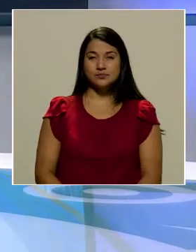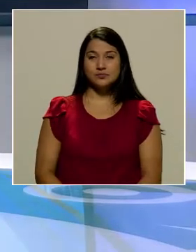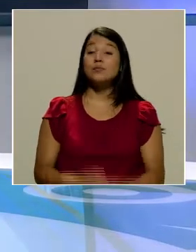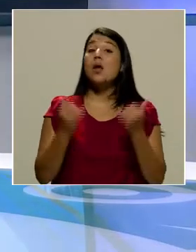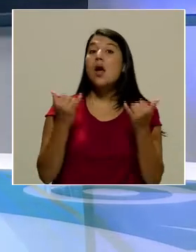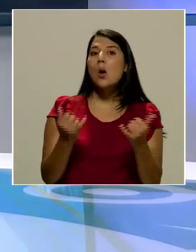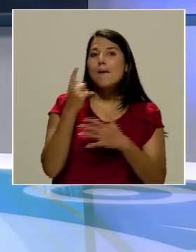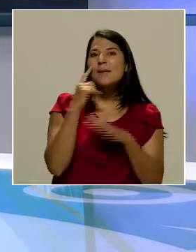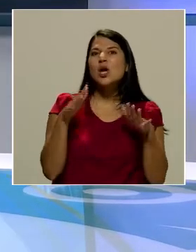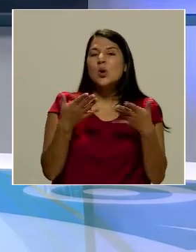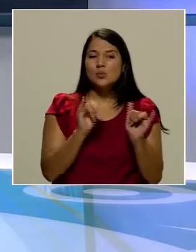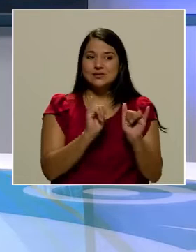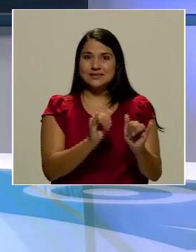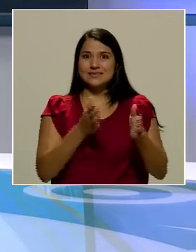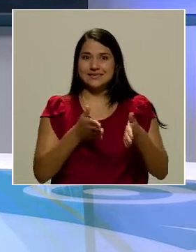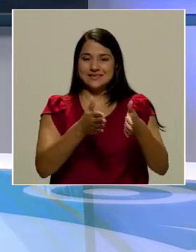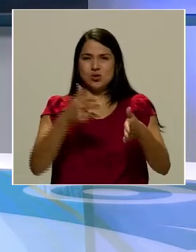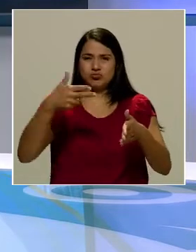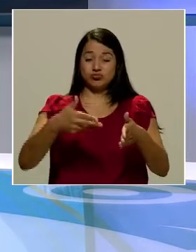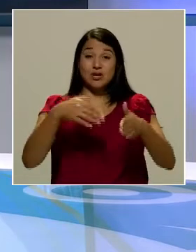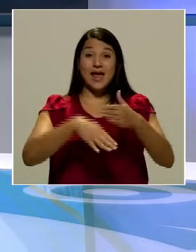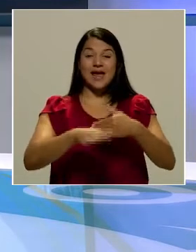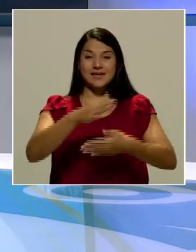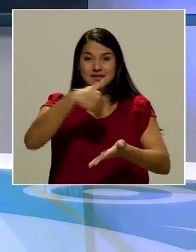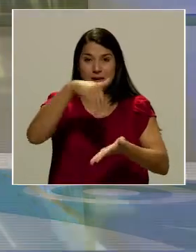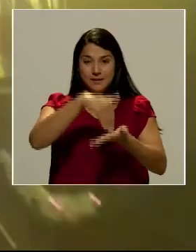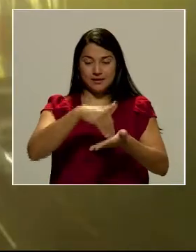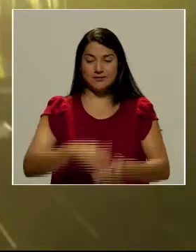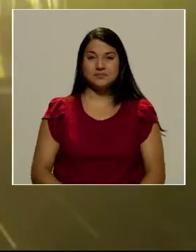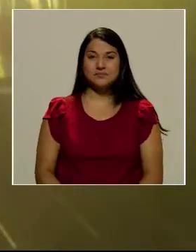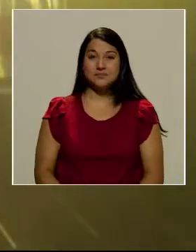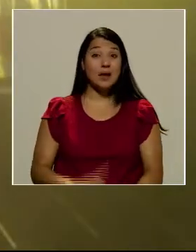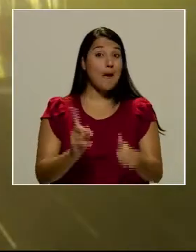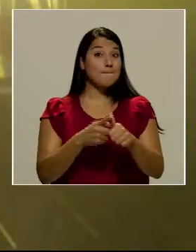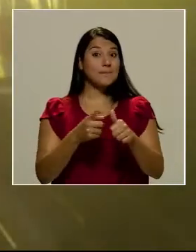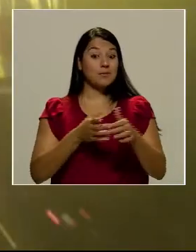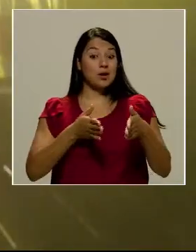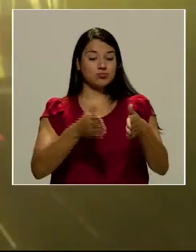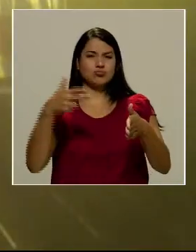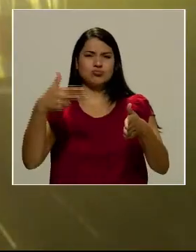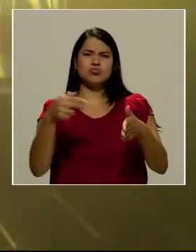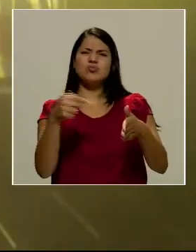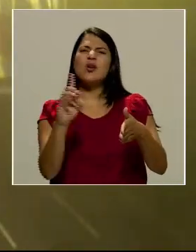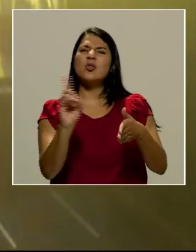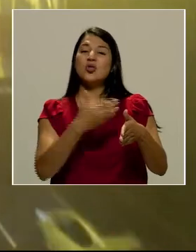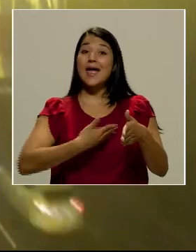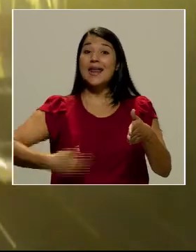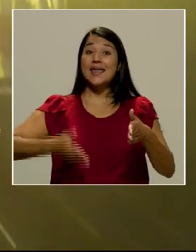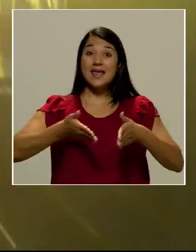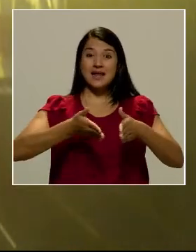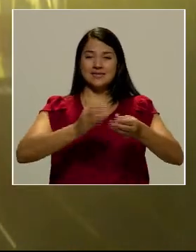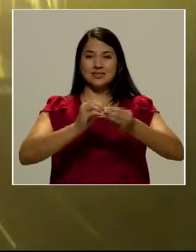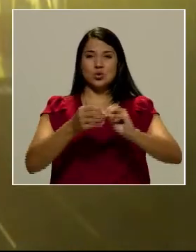Vamos ahora a ver el estado del tránsito en la ciudad capital. La primera imagen que nos llega es de Heredia, la ruta